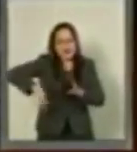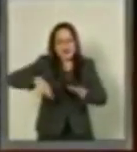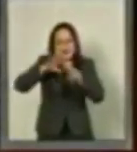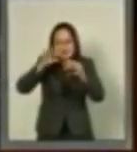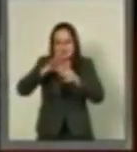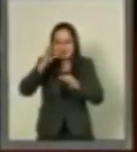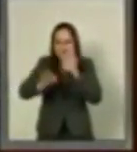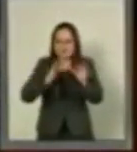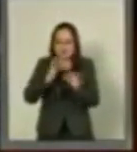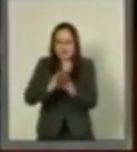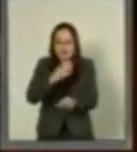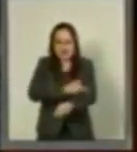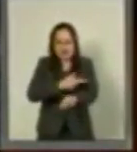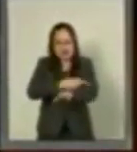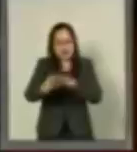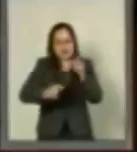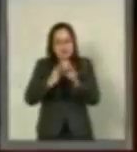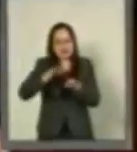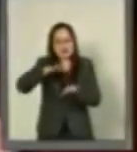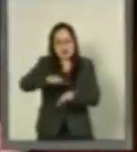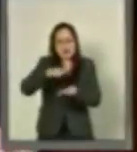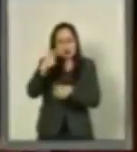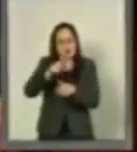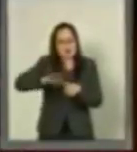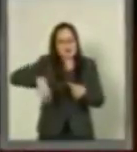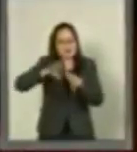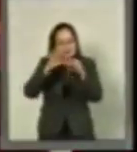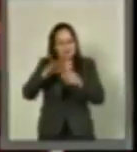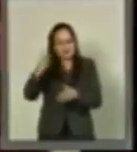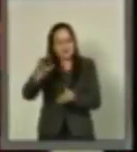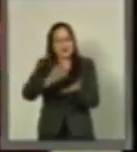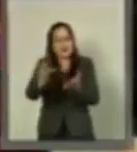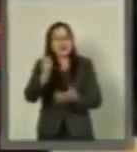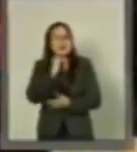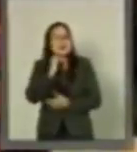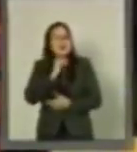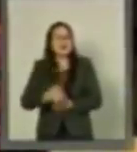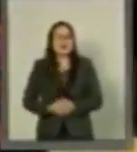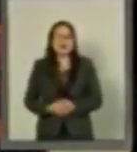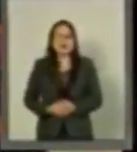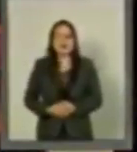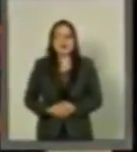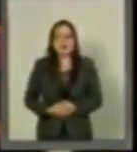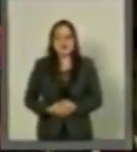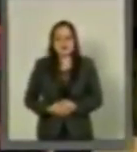ha mencionado en su exposición. Gracias, senador.